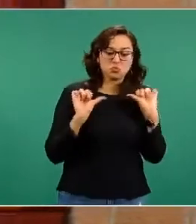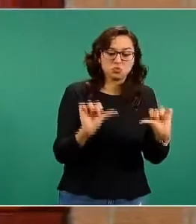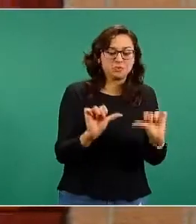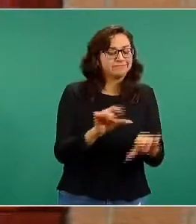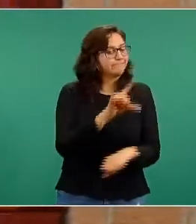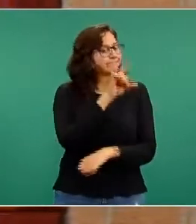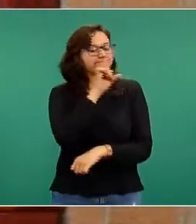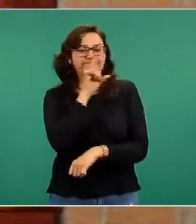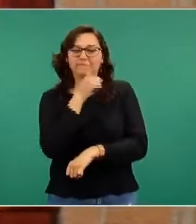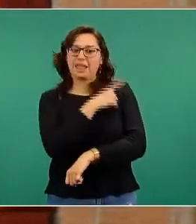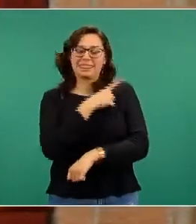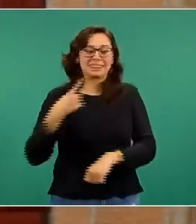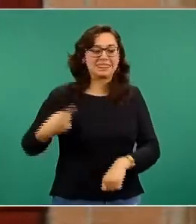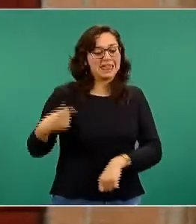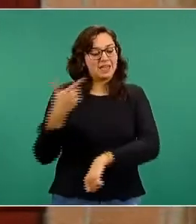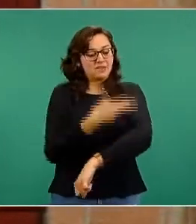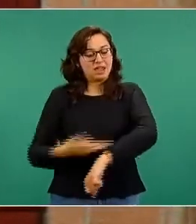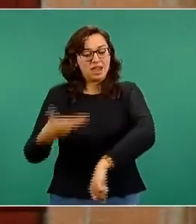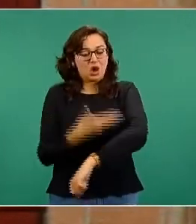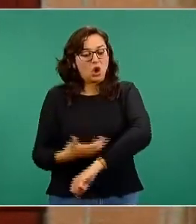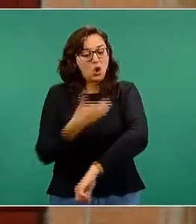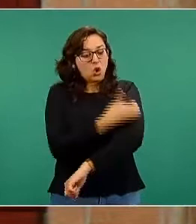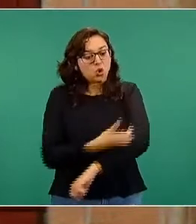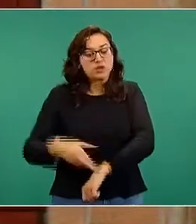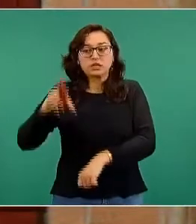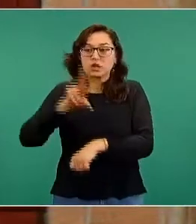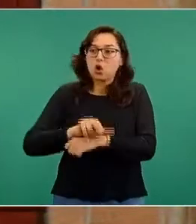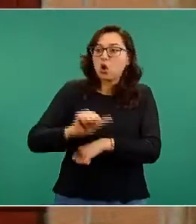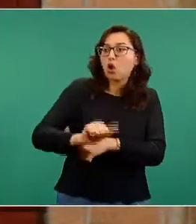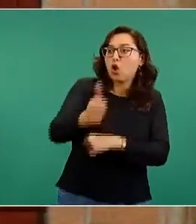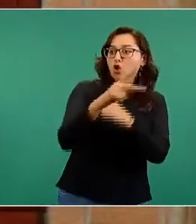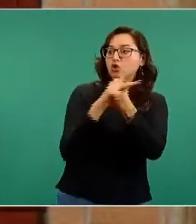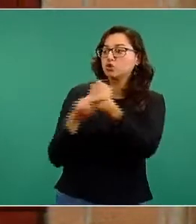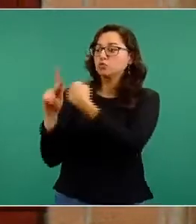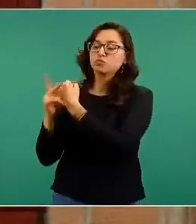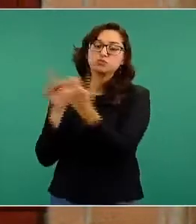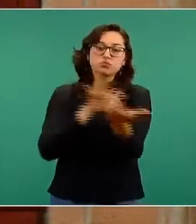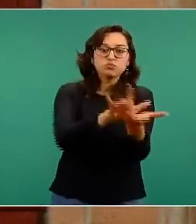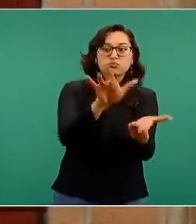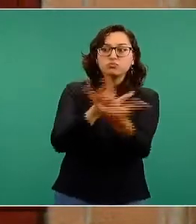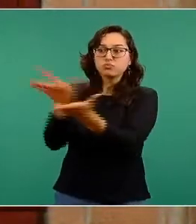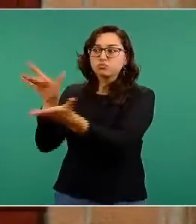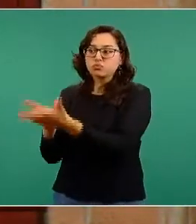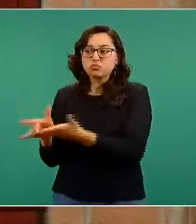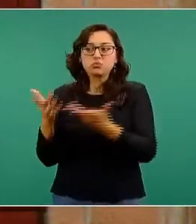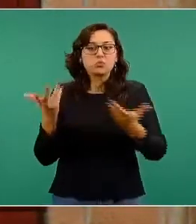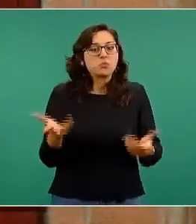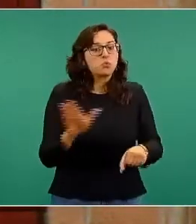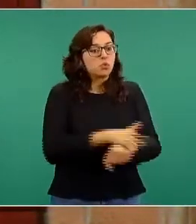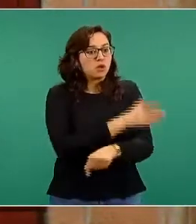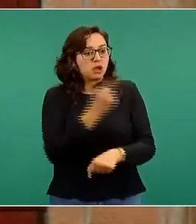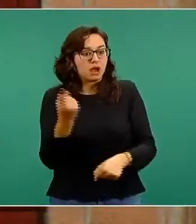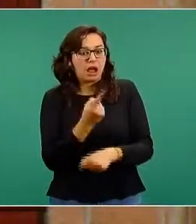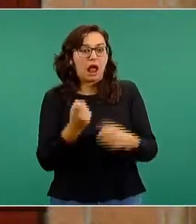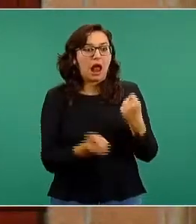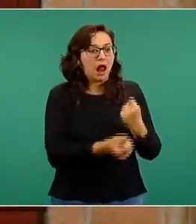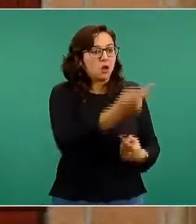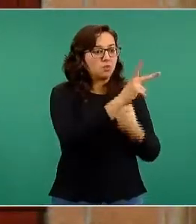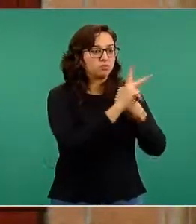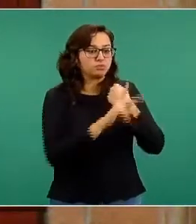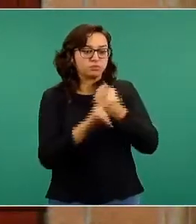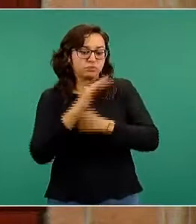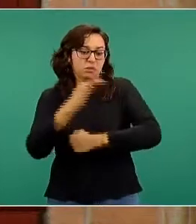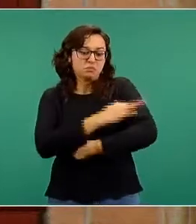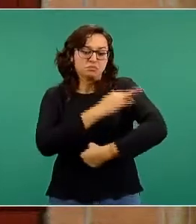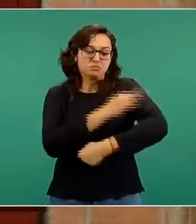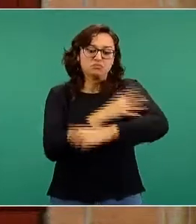no existe esta coordinación, existe en su lugar acaparamiento y muy pocas naciones logran tener